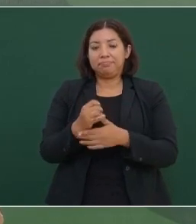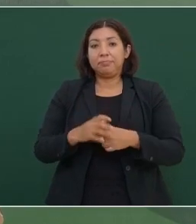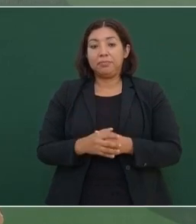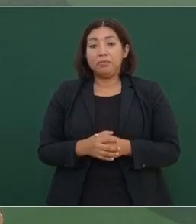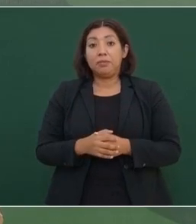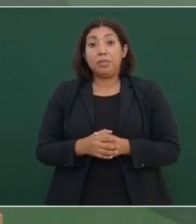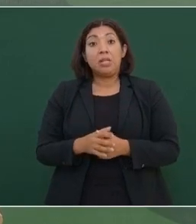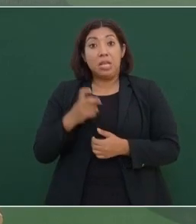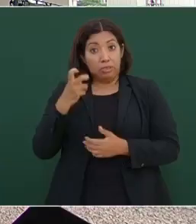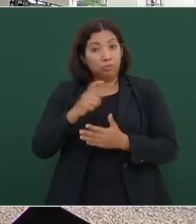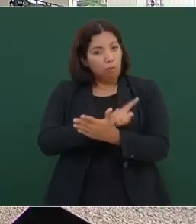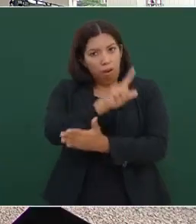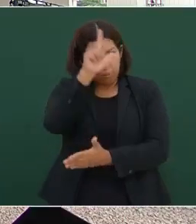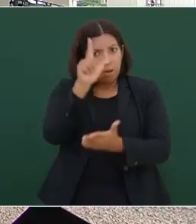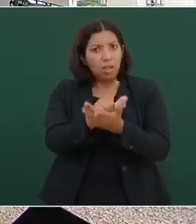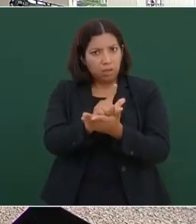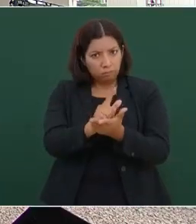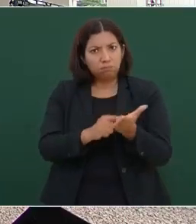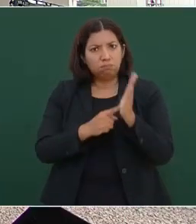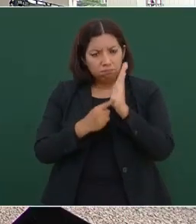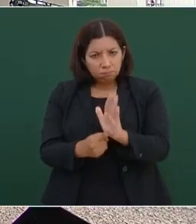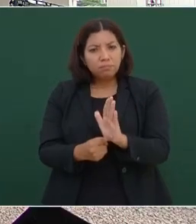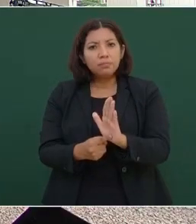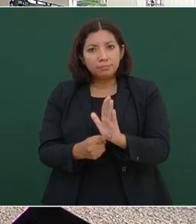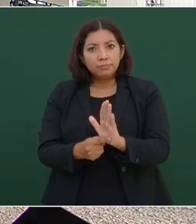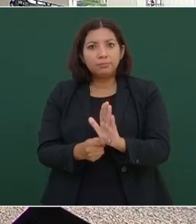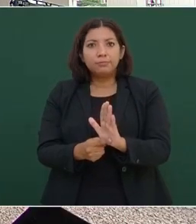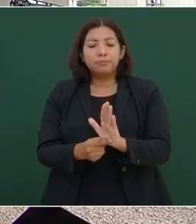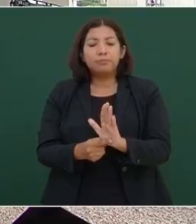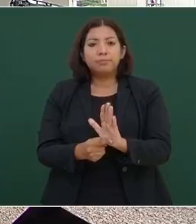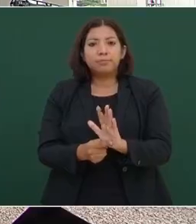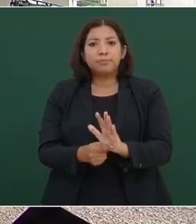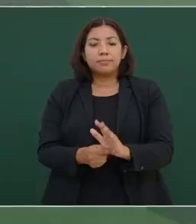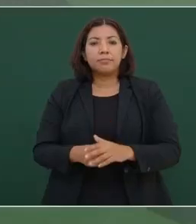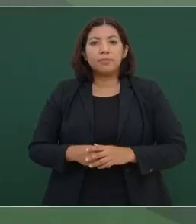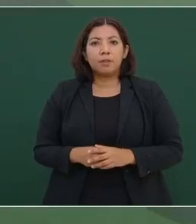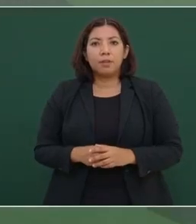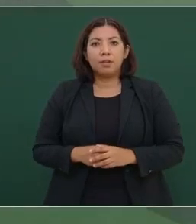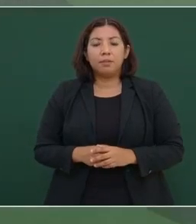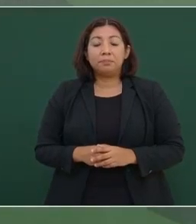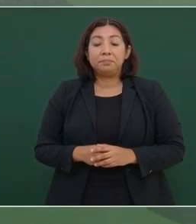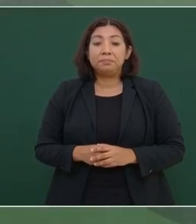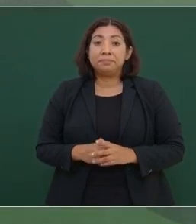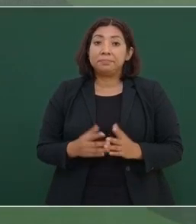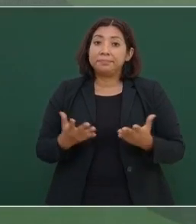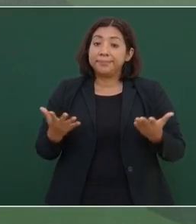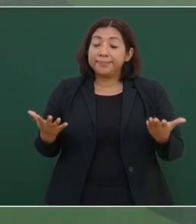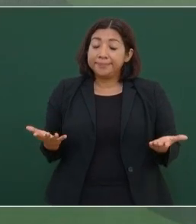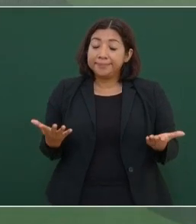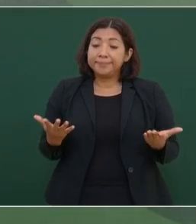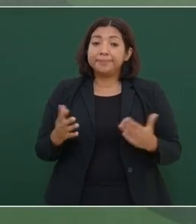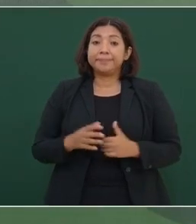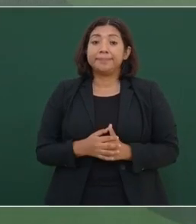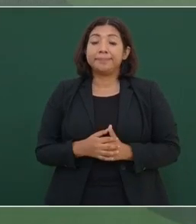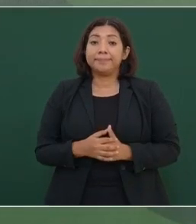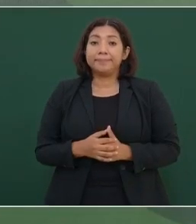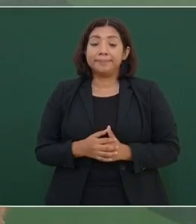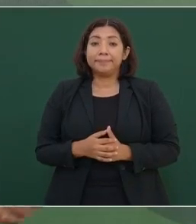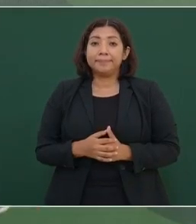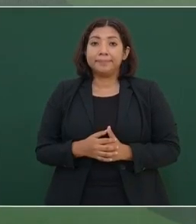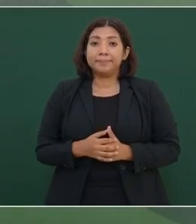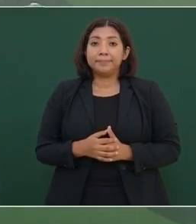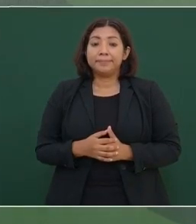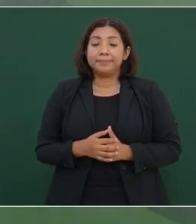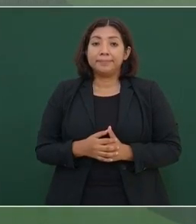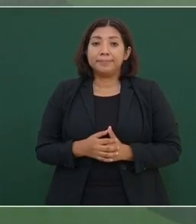legal. Entonces, ojalá y ayuden y